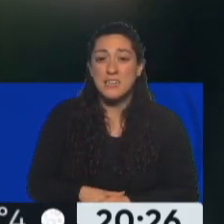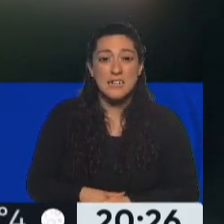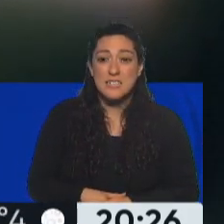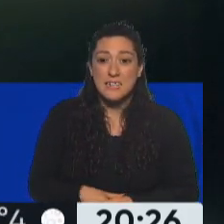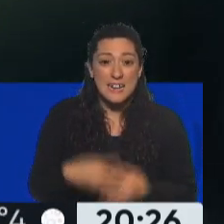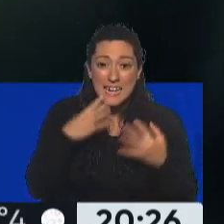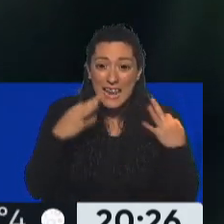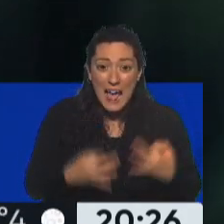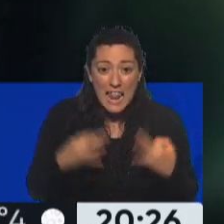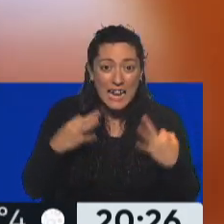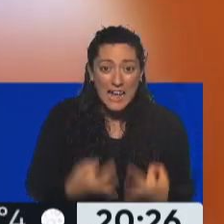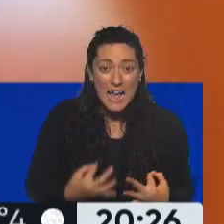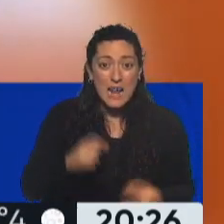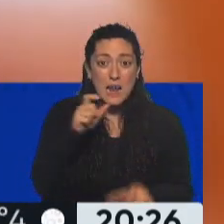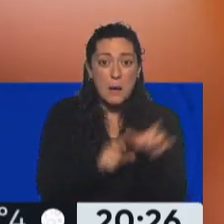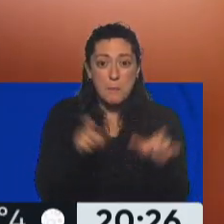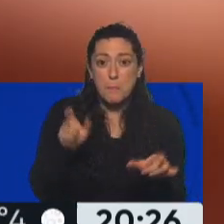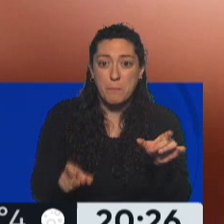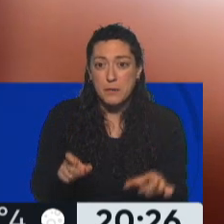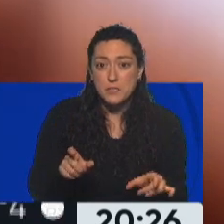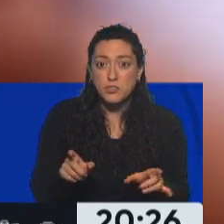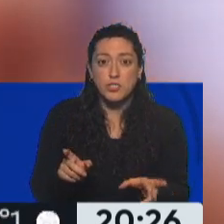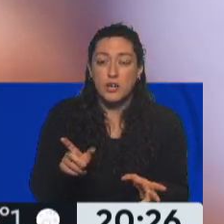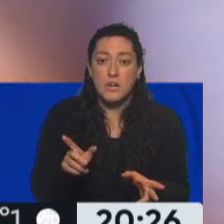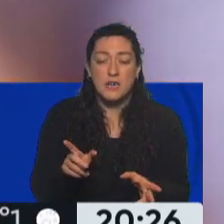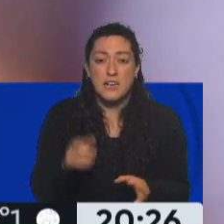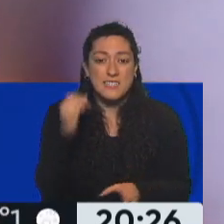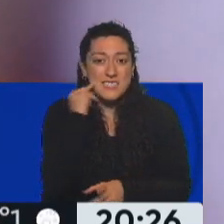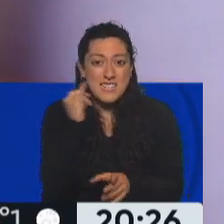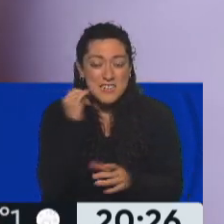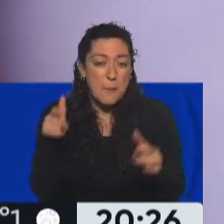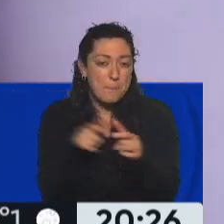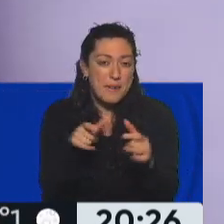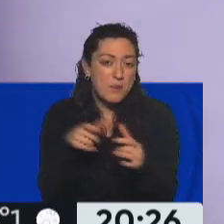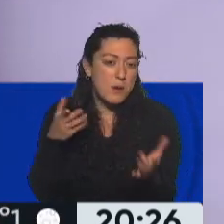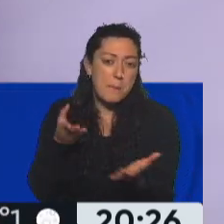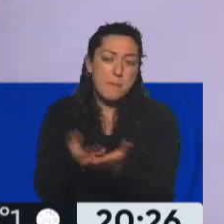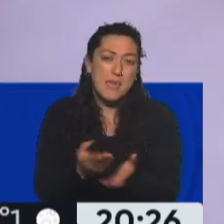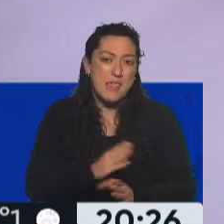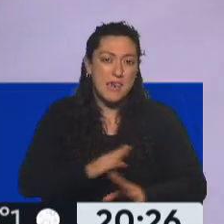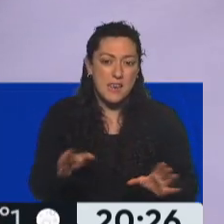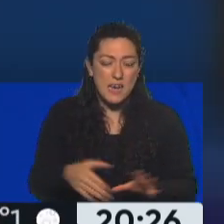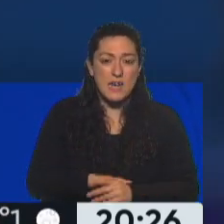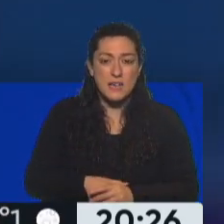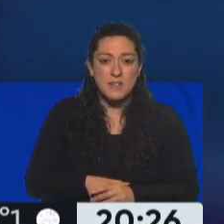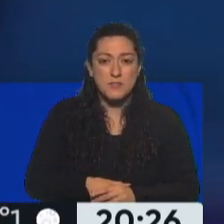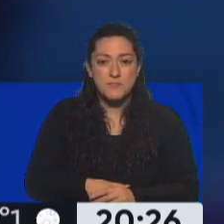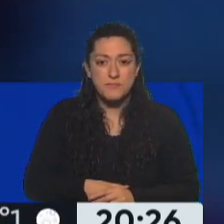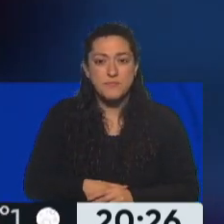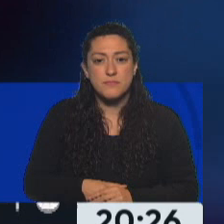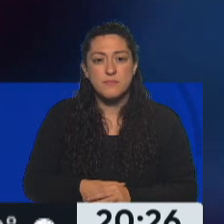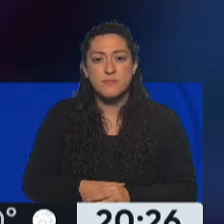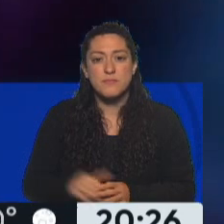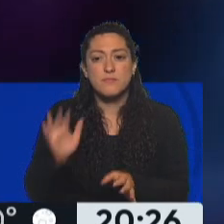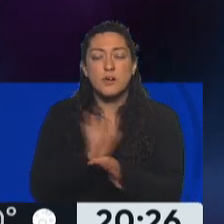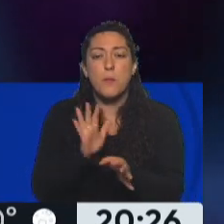que incluso la gente las personas ya están pidiendo justamente por una película live action es decir una película Como por ejemplo la de los